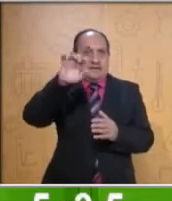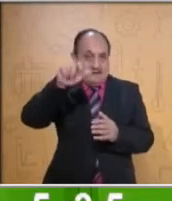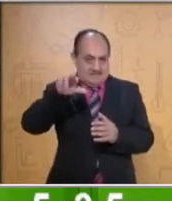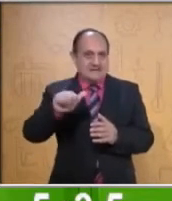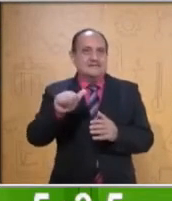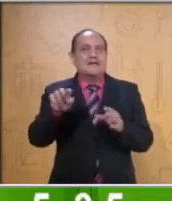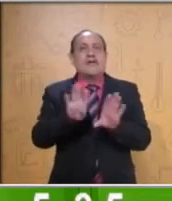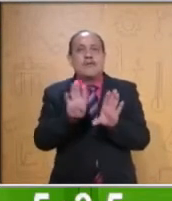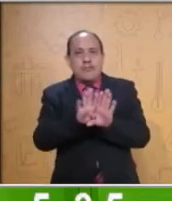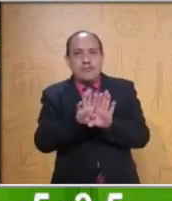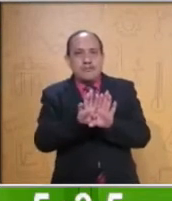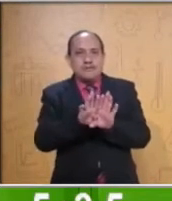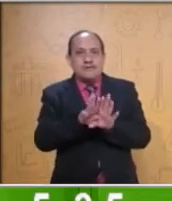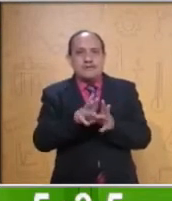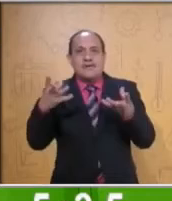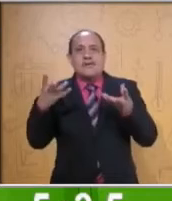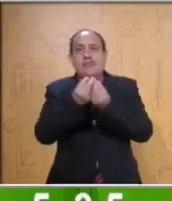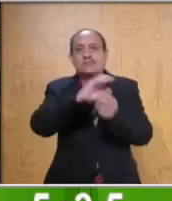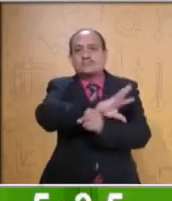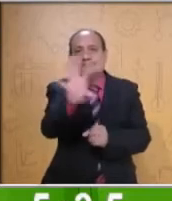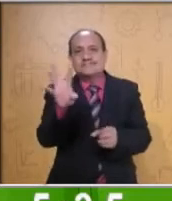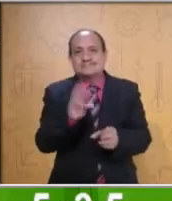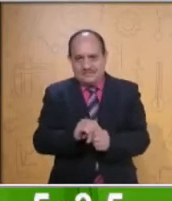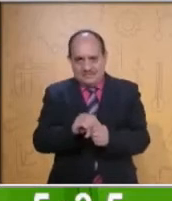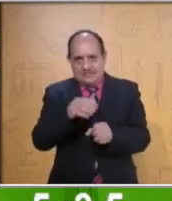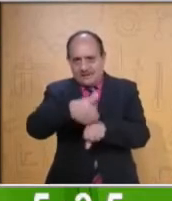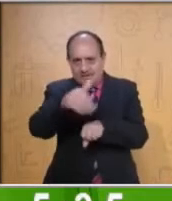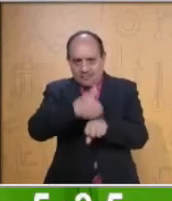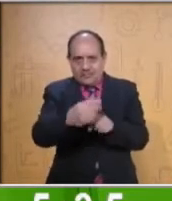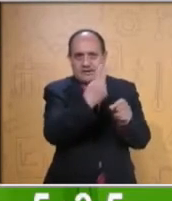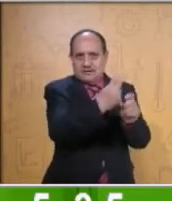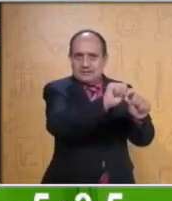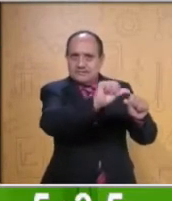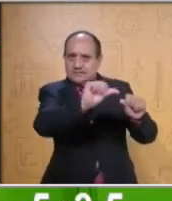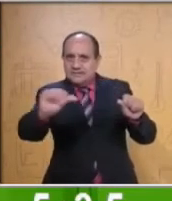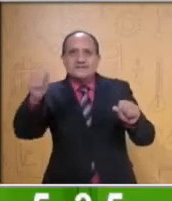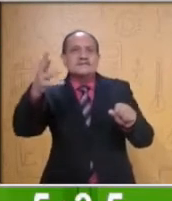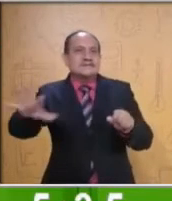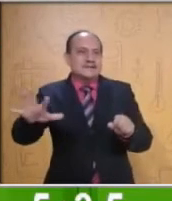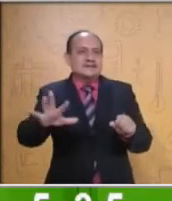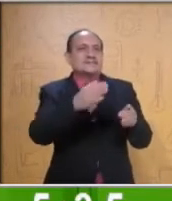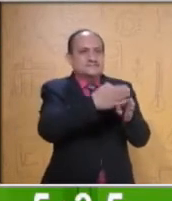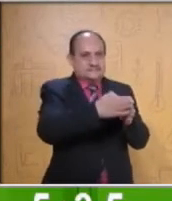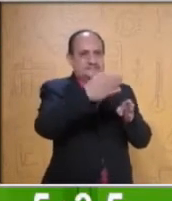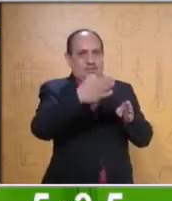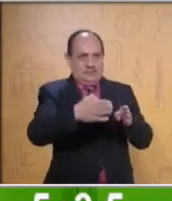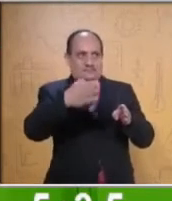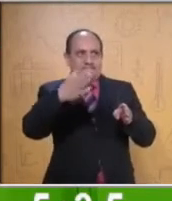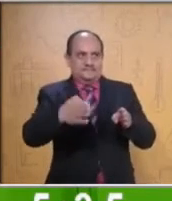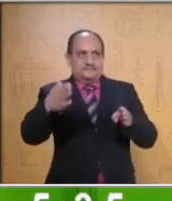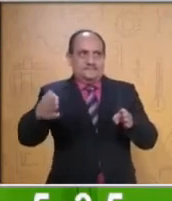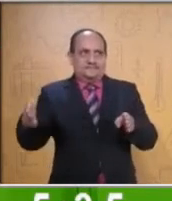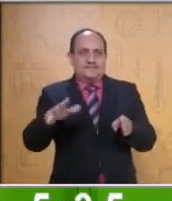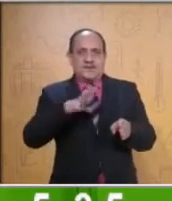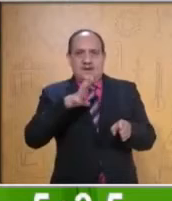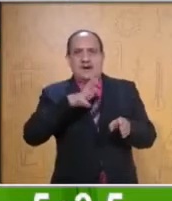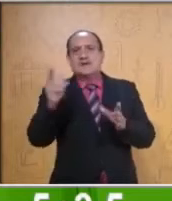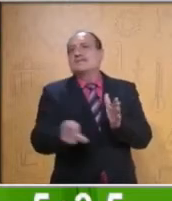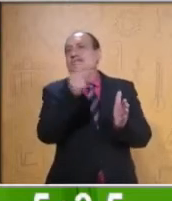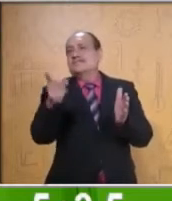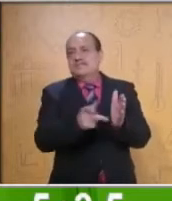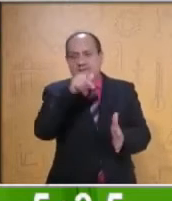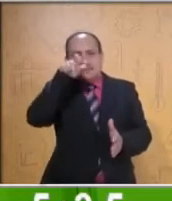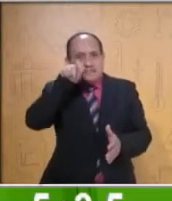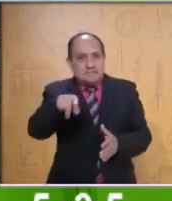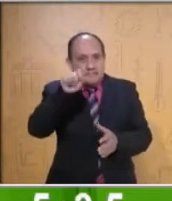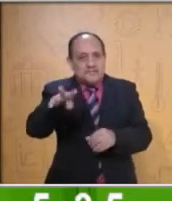datos, tengo yo que voy a ordenar del 2 hasta el 10 de manera subsecuente. Ahí tengo yo las veces que se